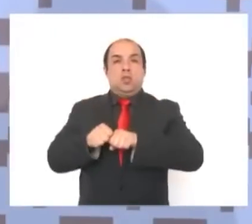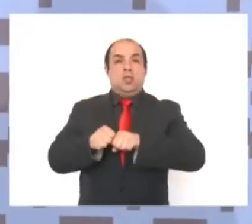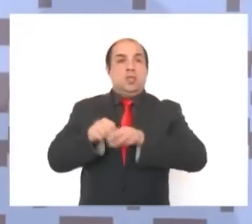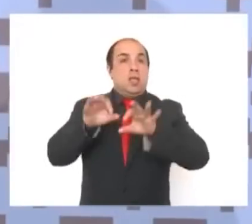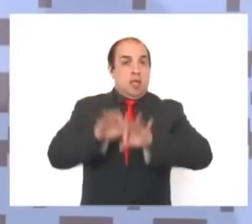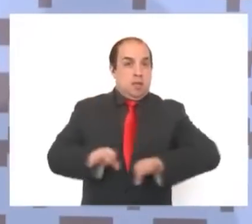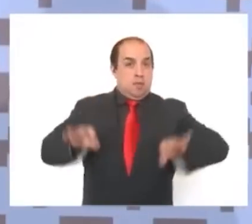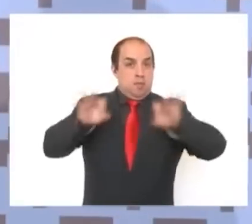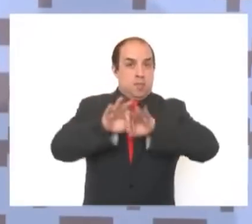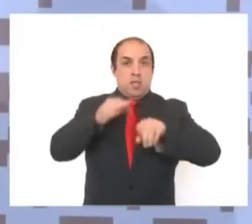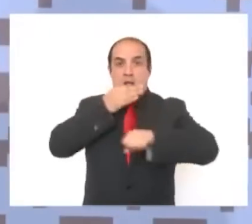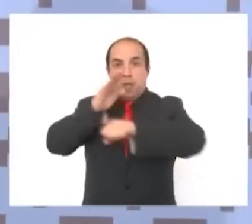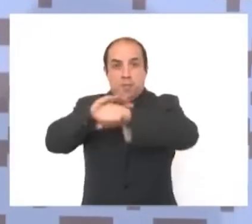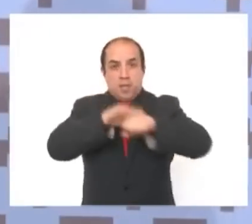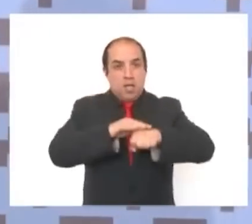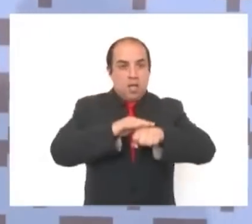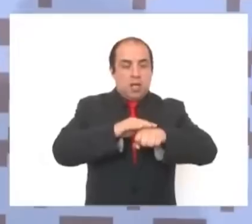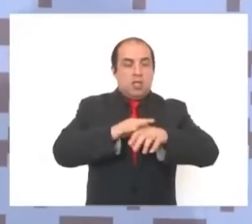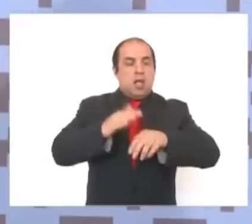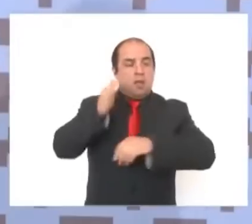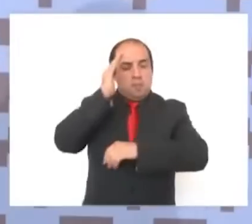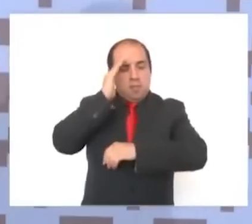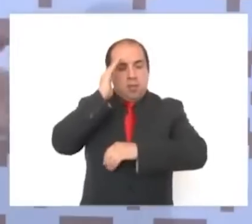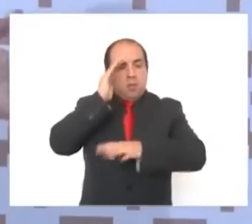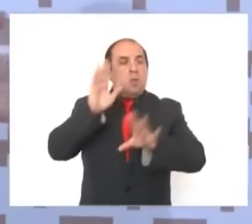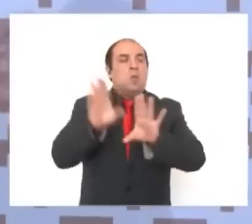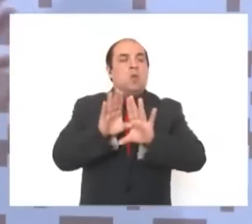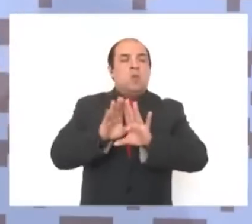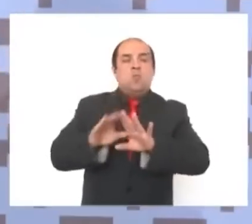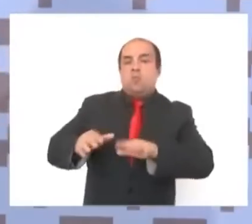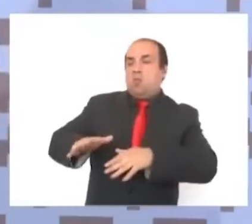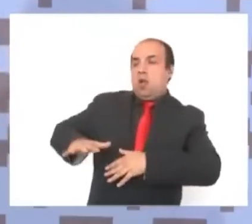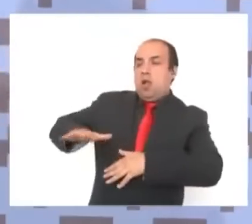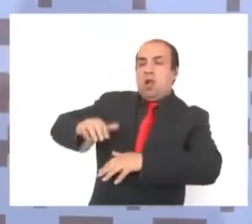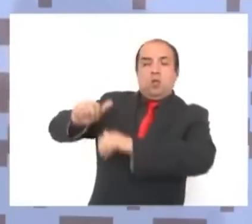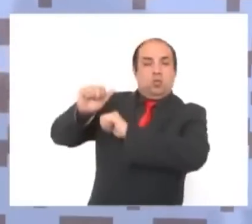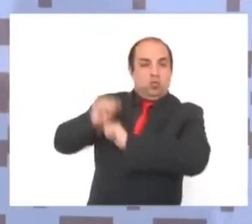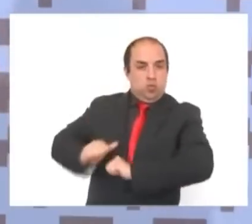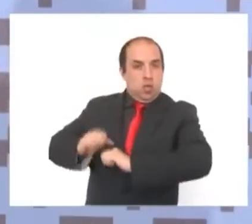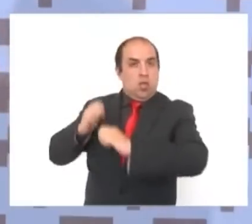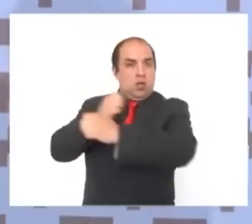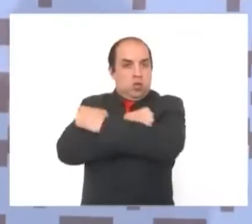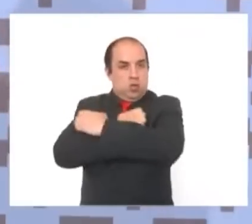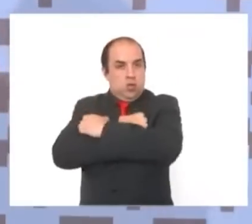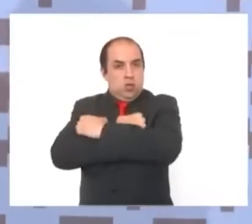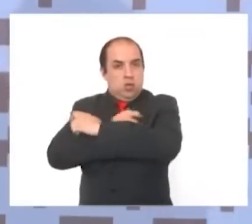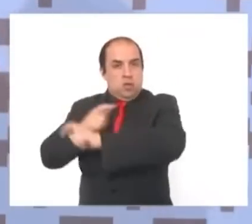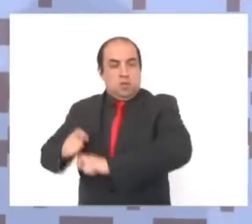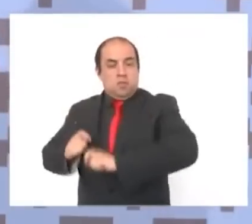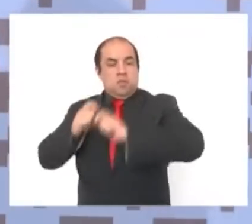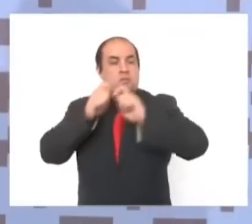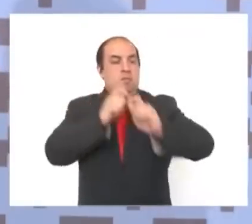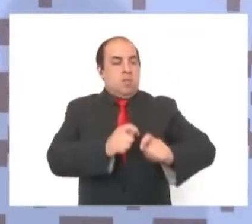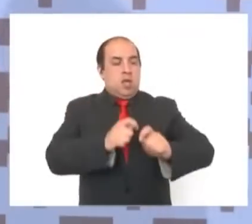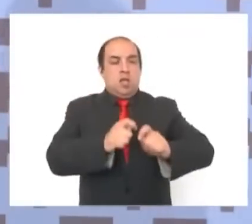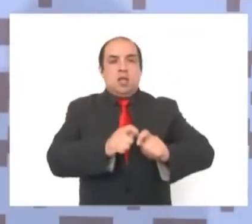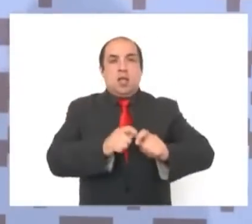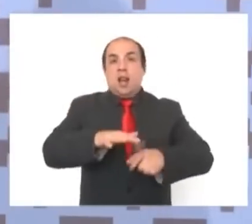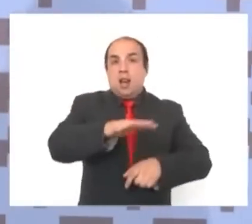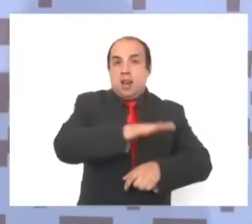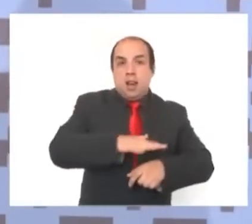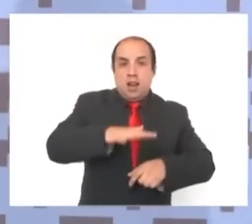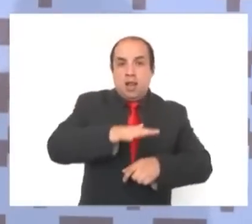mencionar la visión como las autoridades educativas dan el espacio mínimo